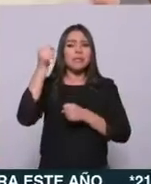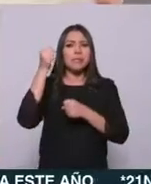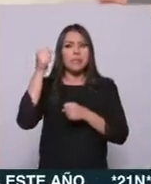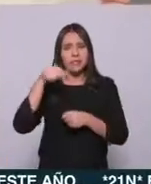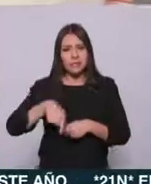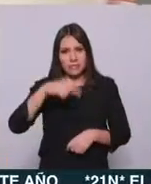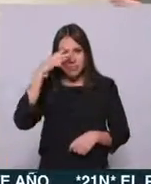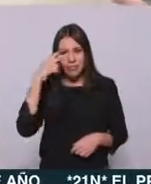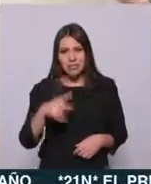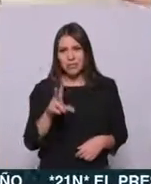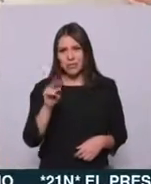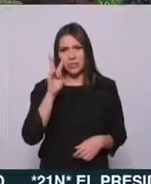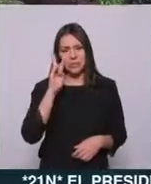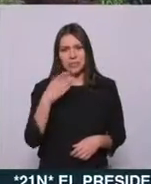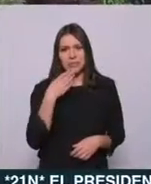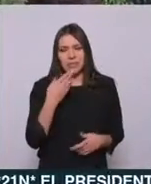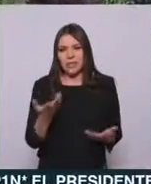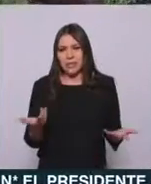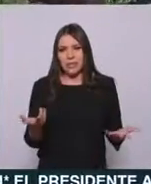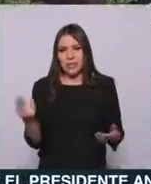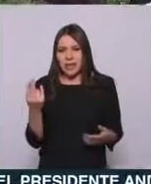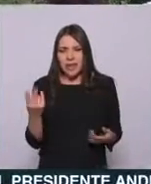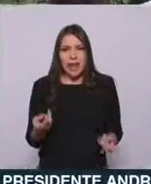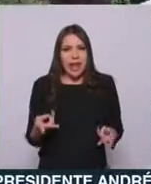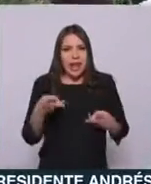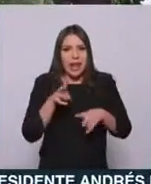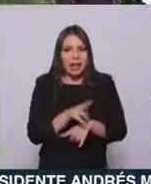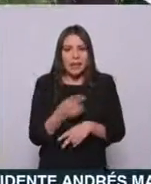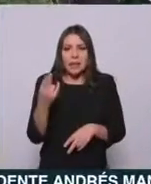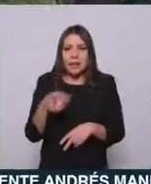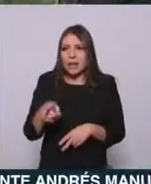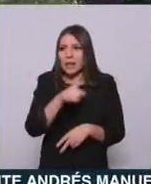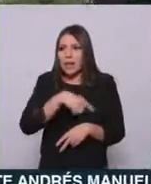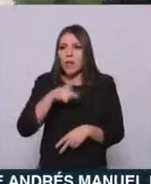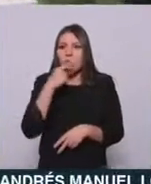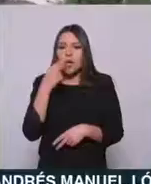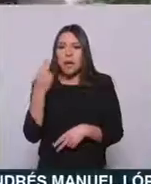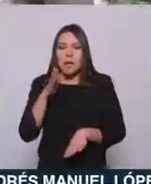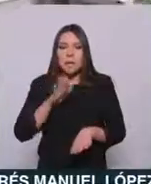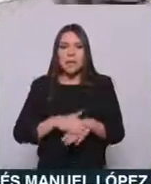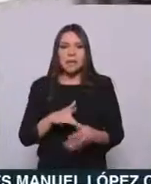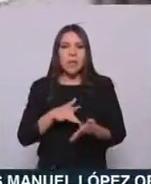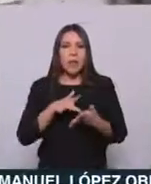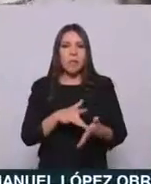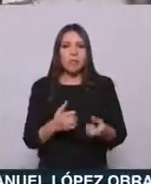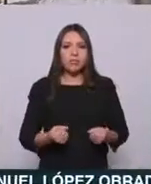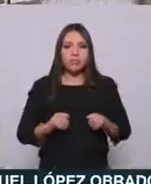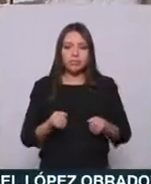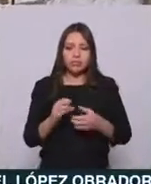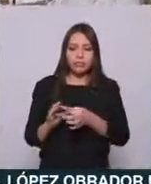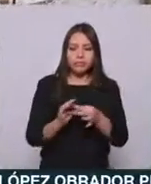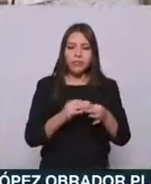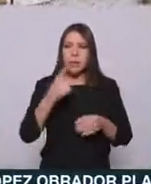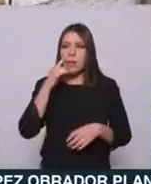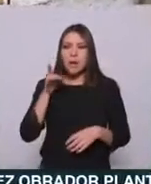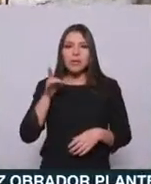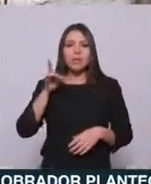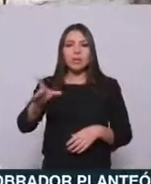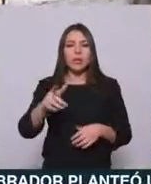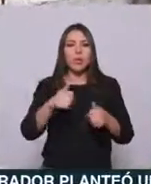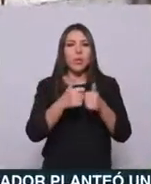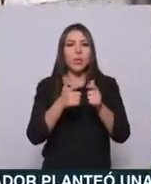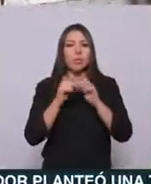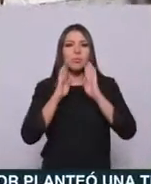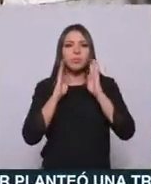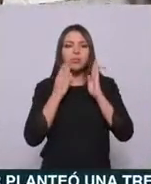en nuestro país. Pues al contrario, hombre, necesitamos unidad en la fuerza policial para poder enfrentar al crimen organizado. Senador, le